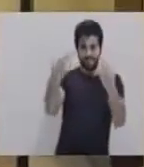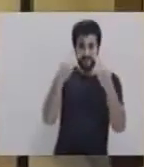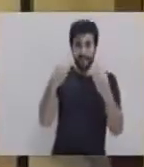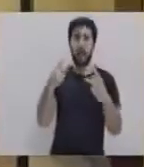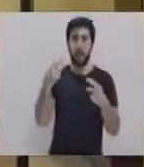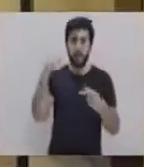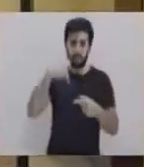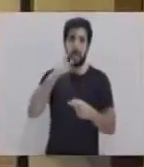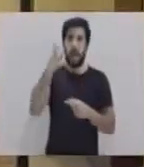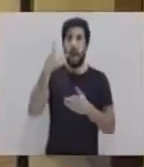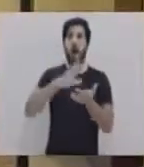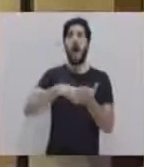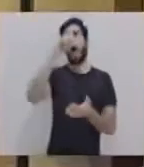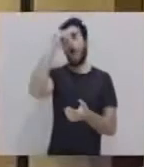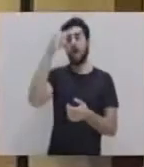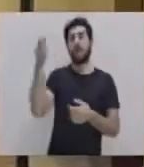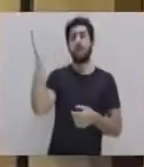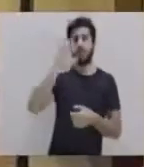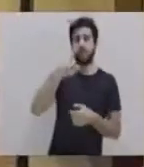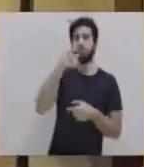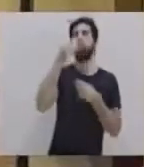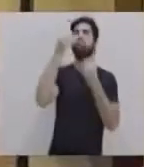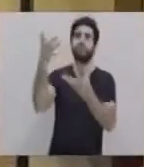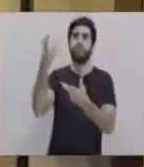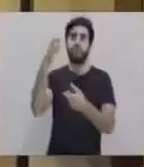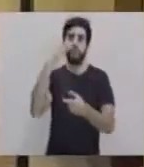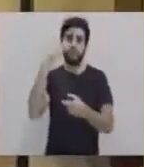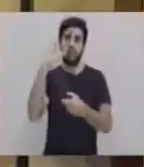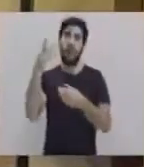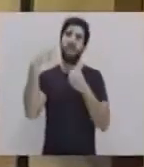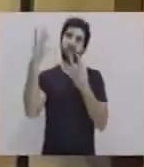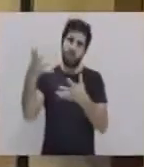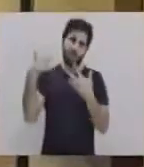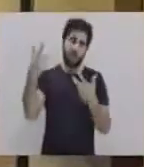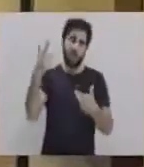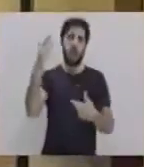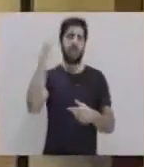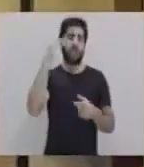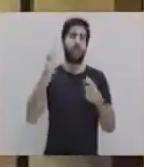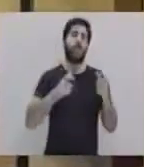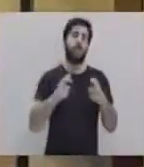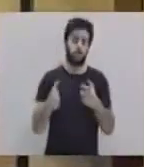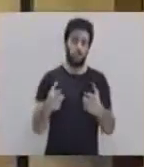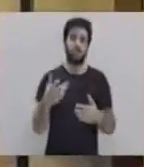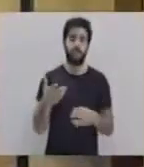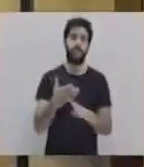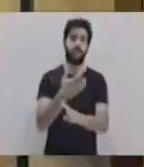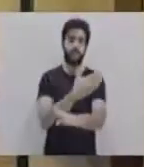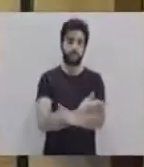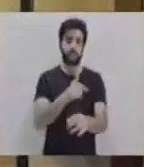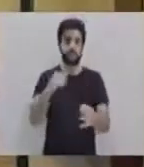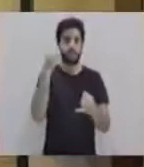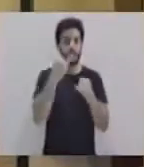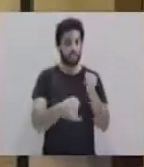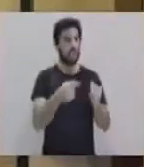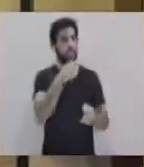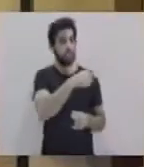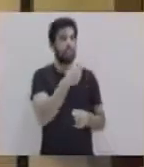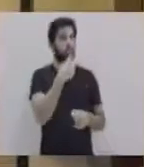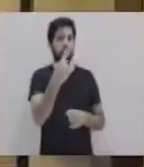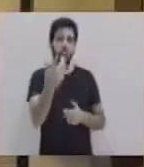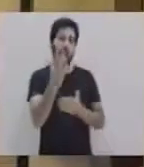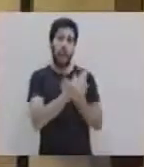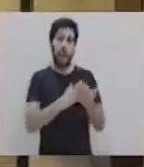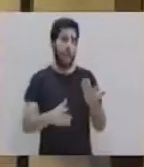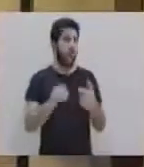compartir la información, porque seguramente son datos que no sabíamos y que nos van a ayudar y bastante. Ya para finalizar, ¿alguna última recomendación